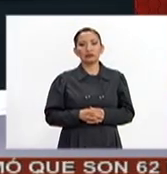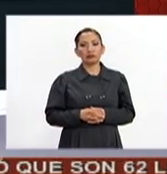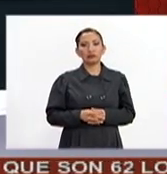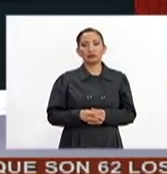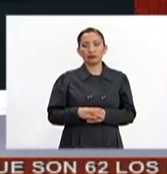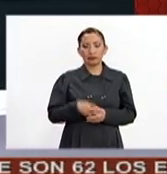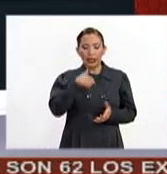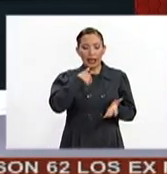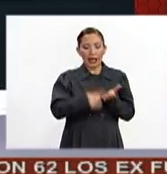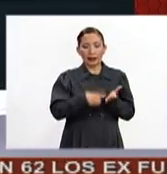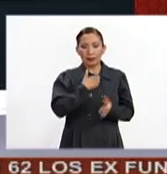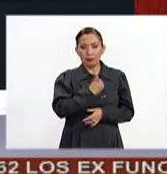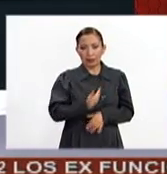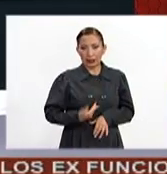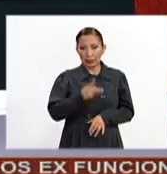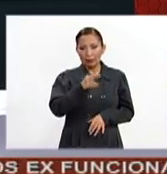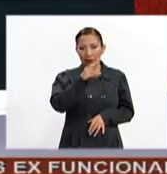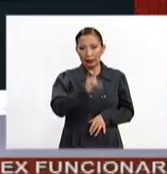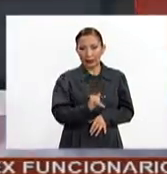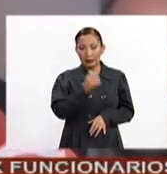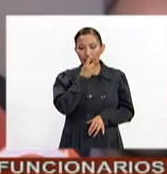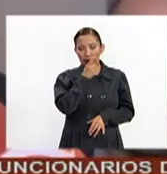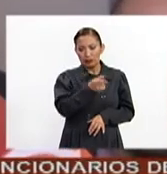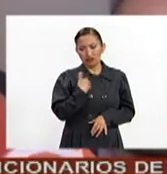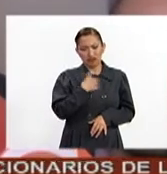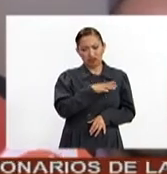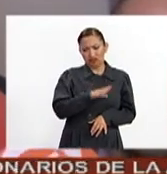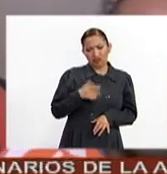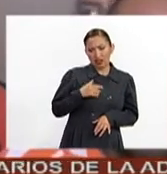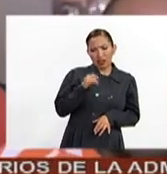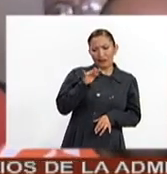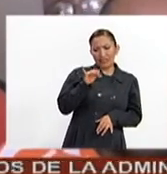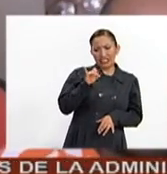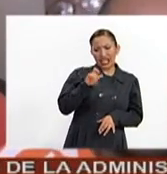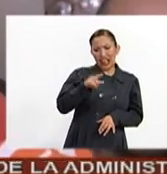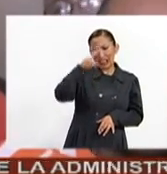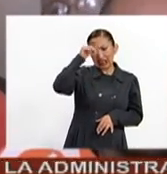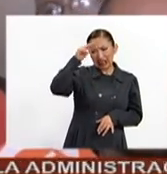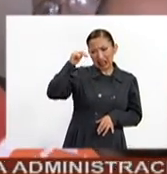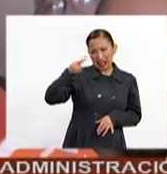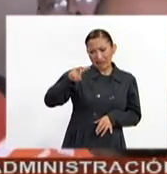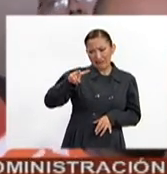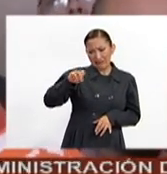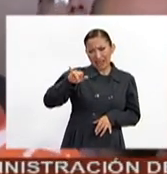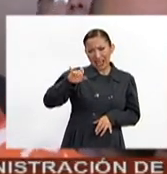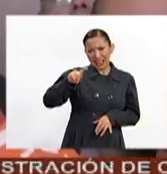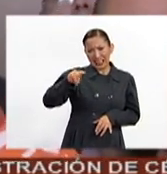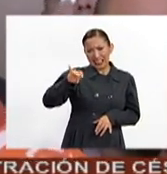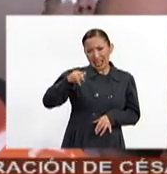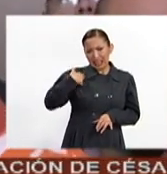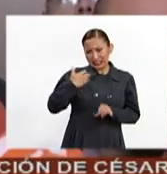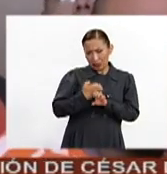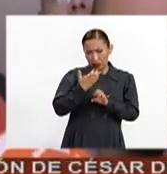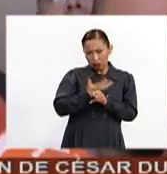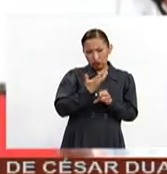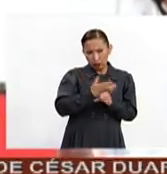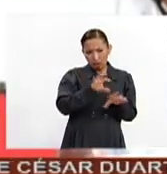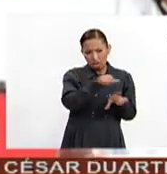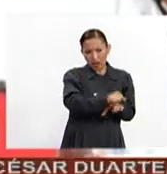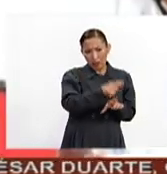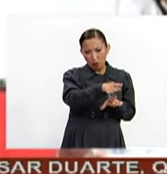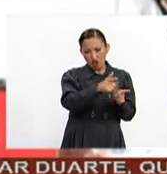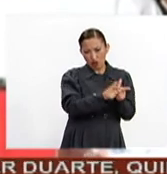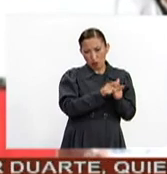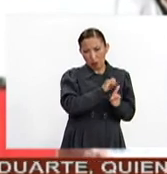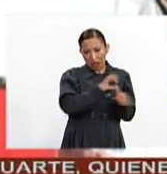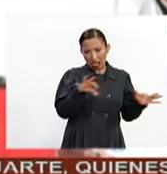En un comunicado, el presidente del PRI, Enrique Ochoa, negó que el exfiscal de Nayarit, Edgar Beitia, detenido en Estados Unidos por presuntos vínculos con el